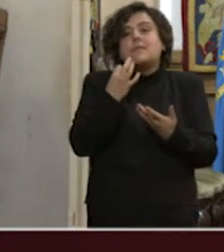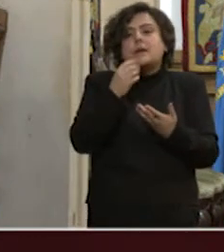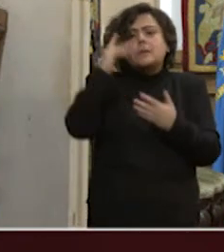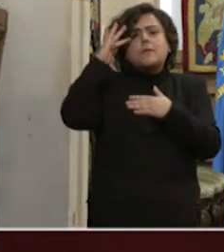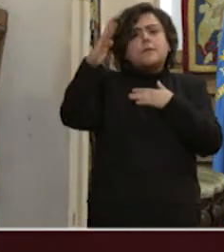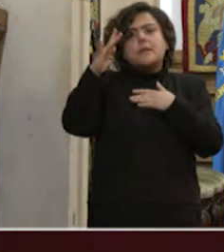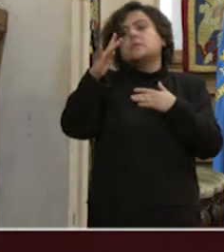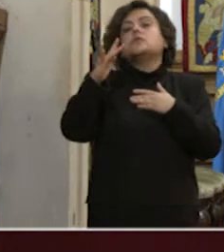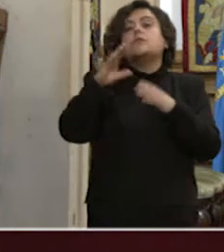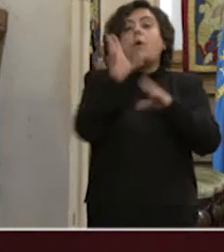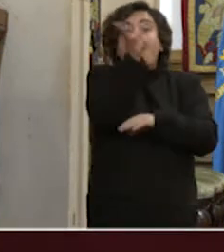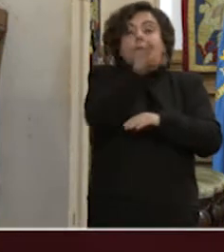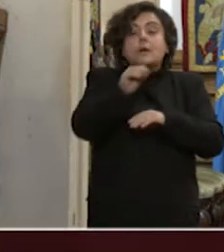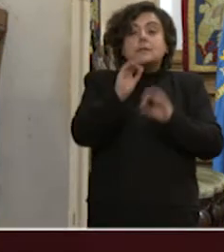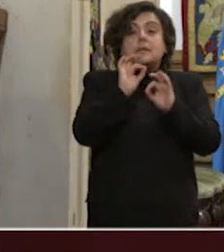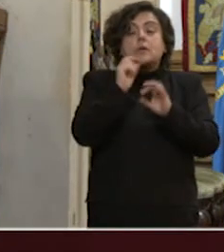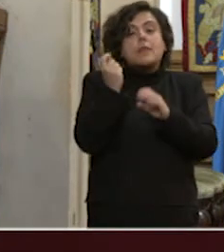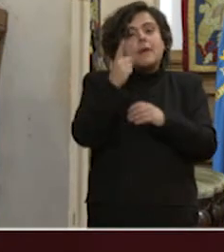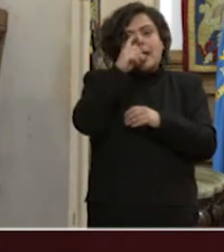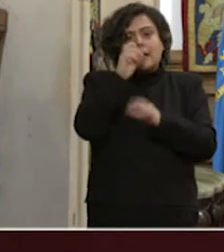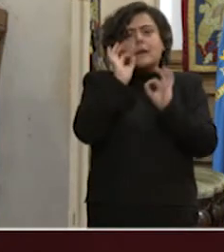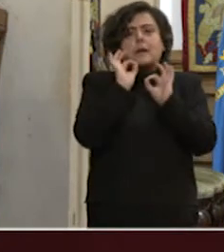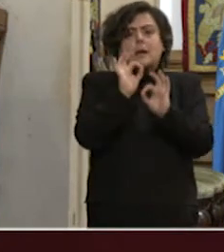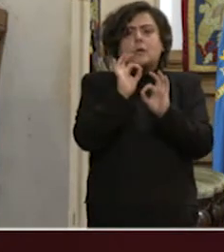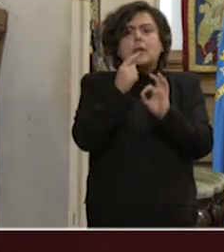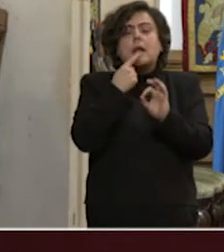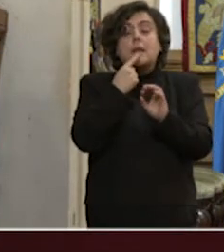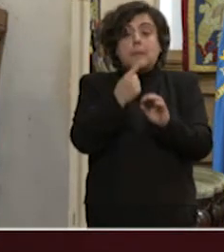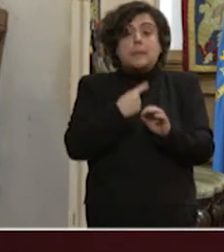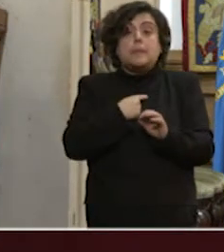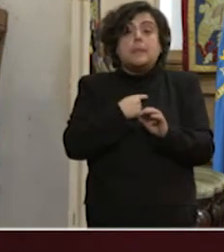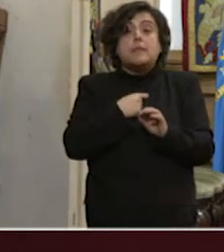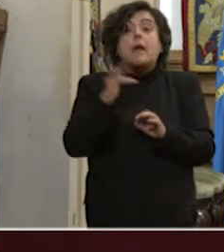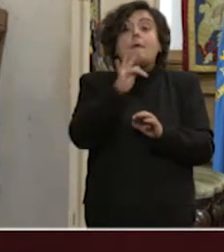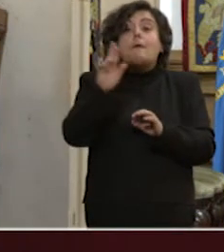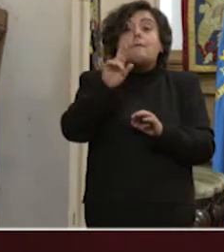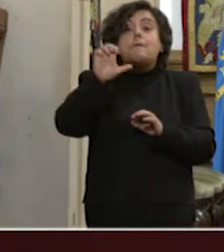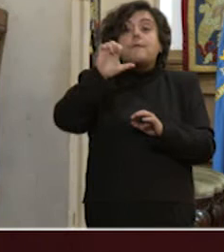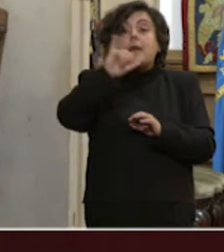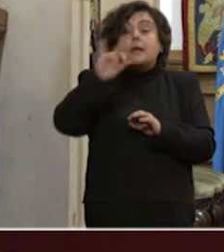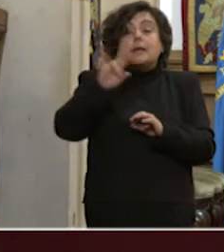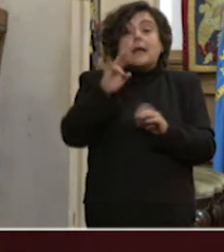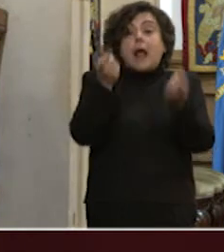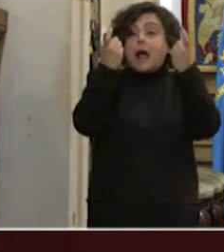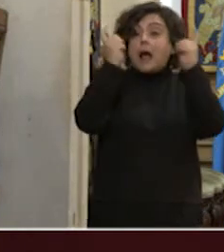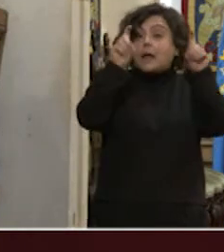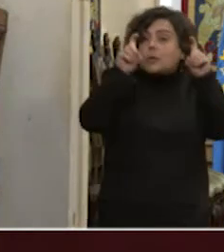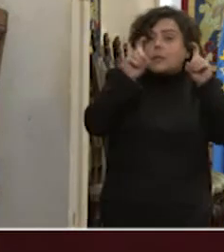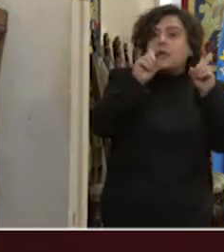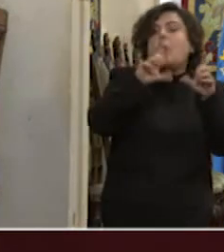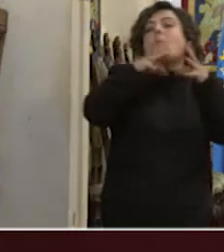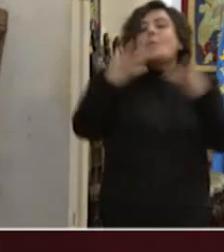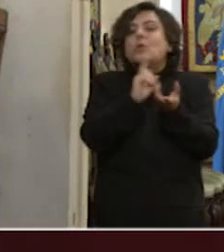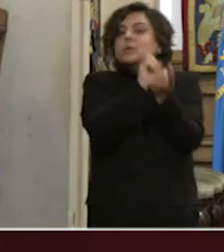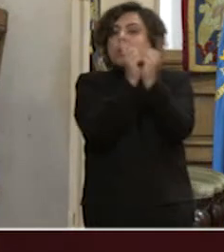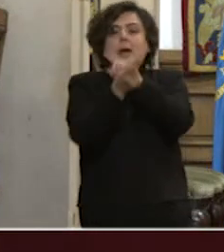filósofo brasileño Paulo Freire cuando nos afirma que la educación no cambia el mundo, cambia a las